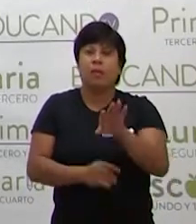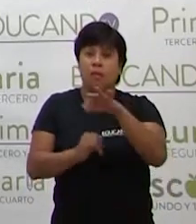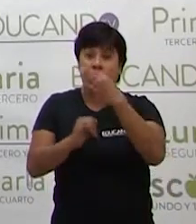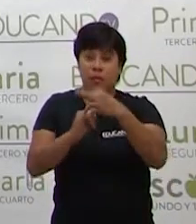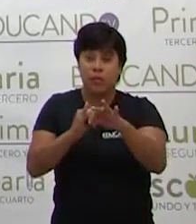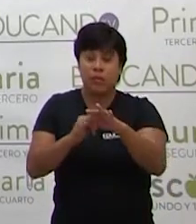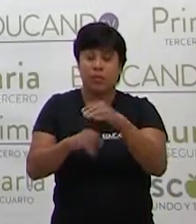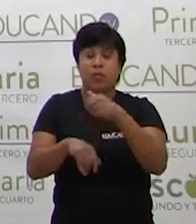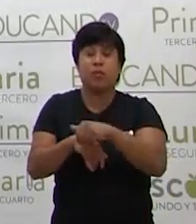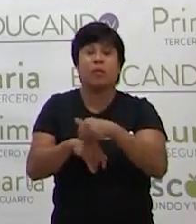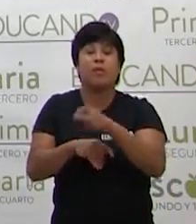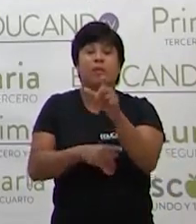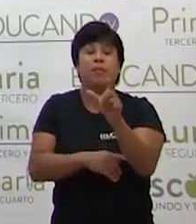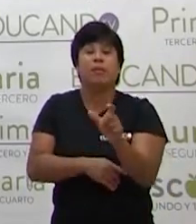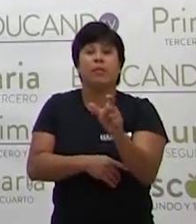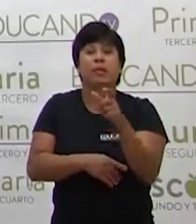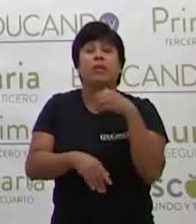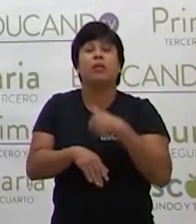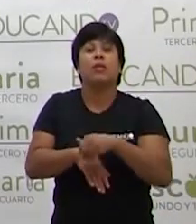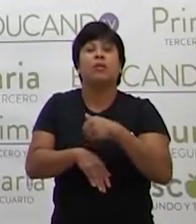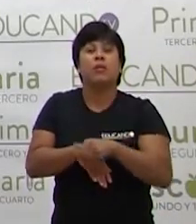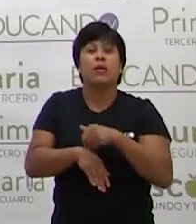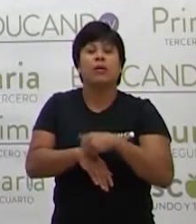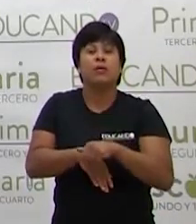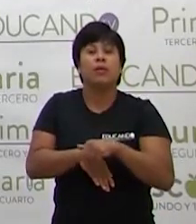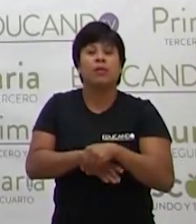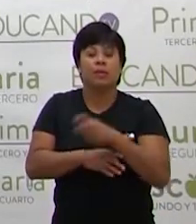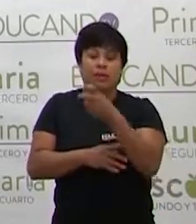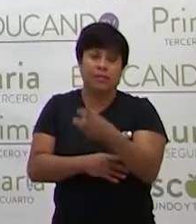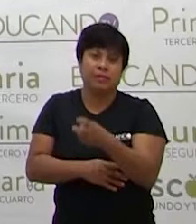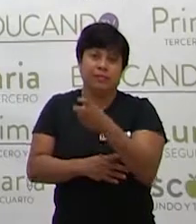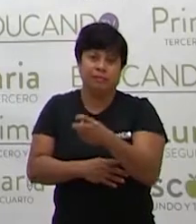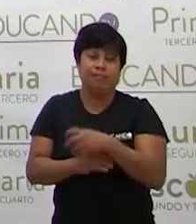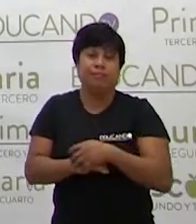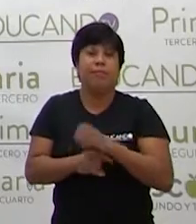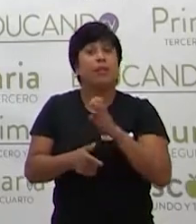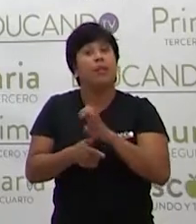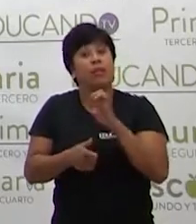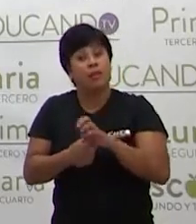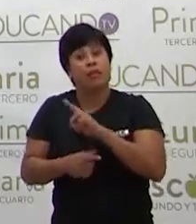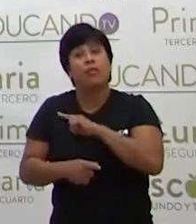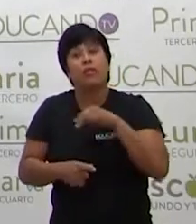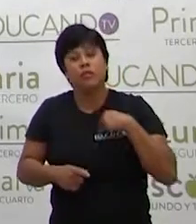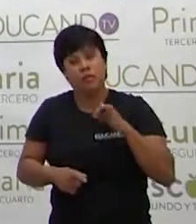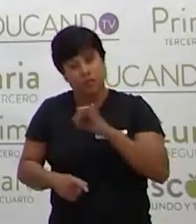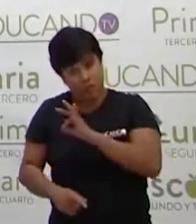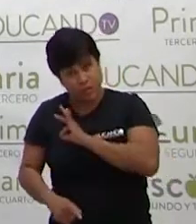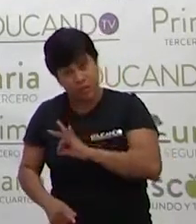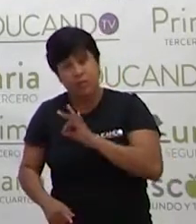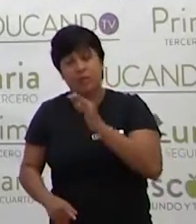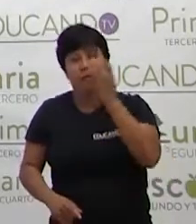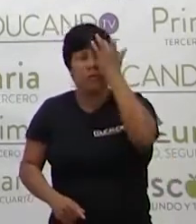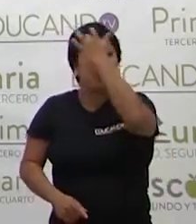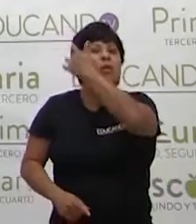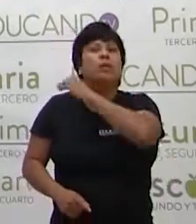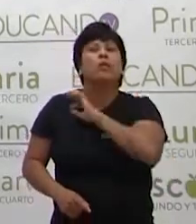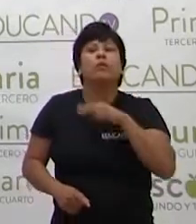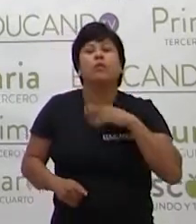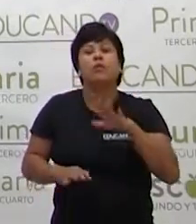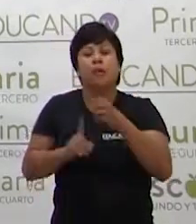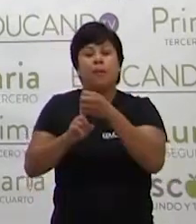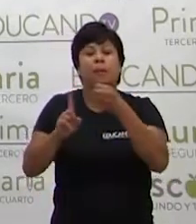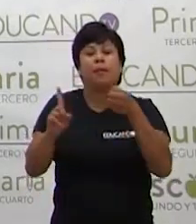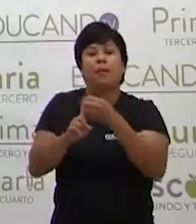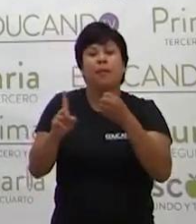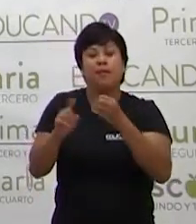último, el número más pequeño, que sería este. Entonces, si ya podemos, o mejor dicho, ya ordenamos